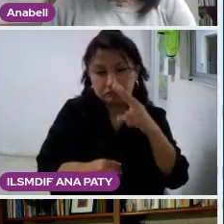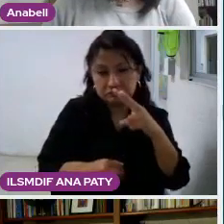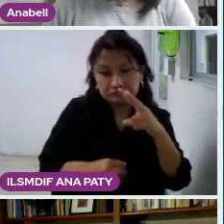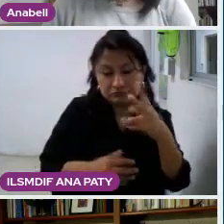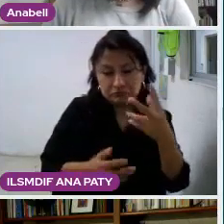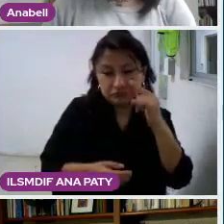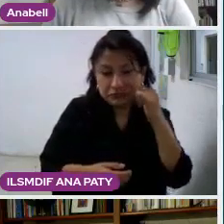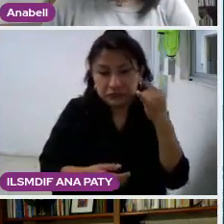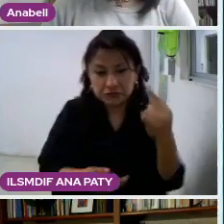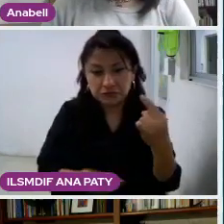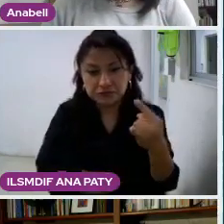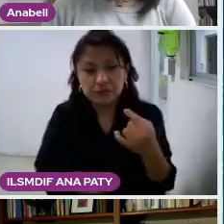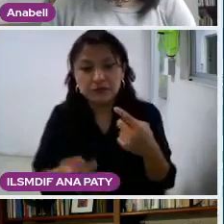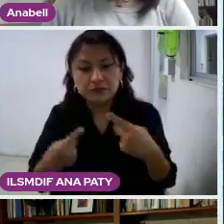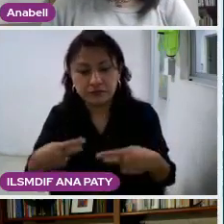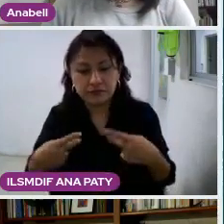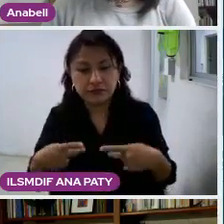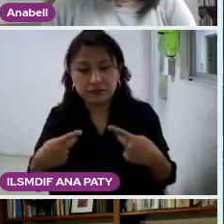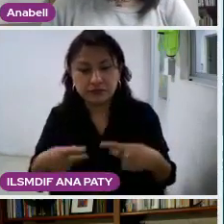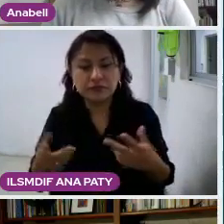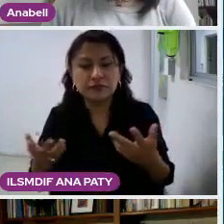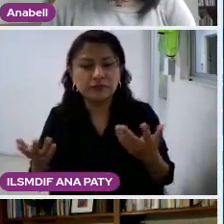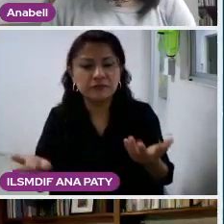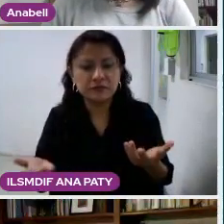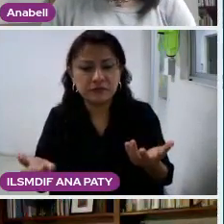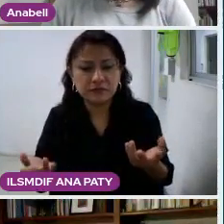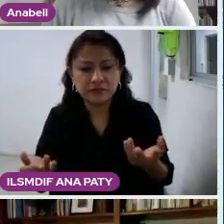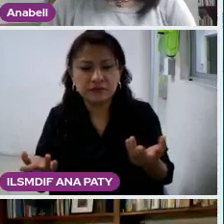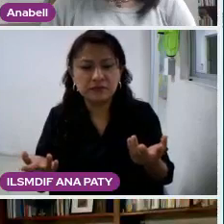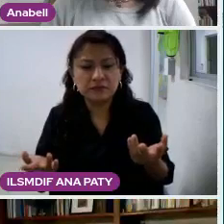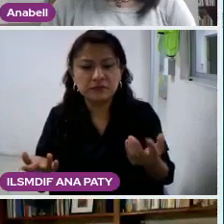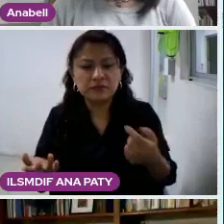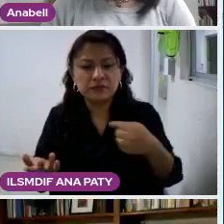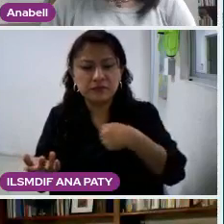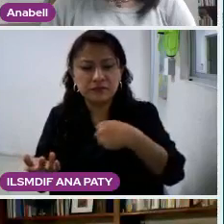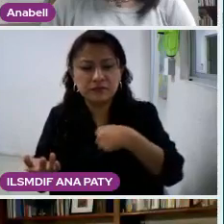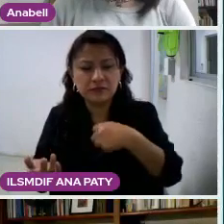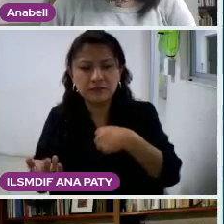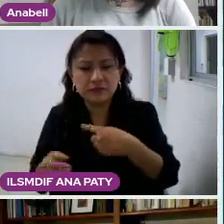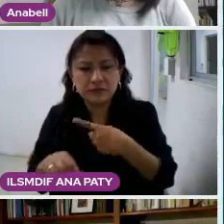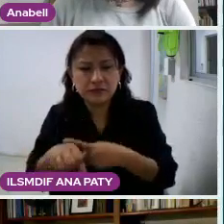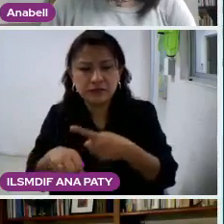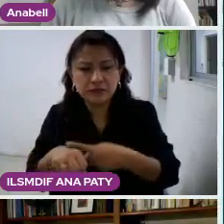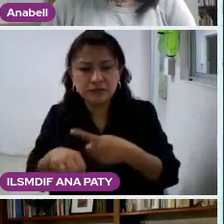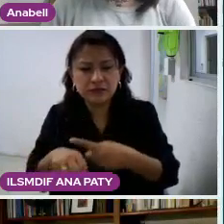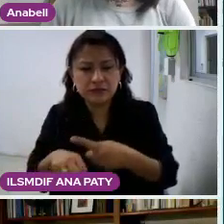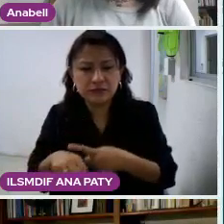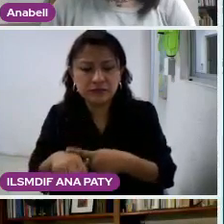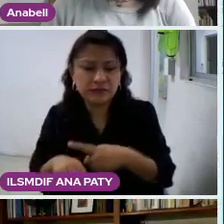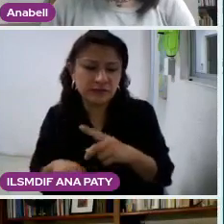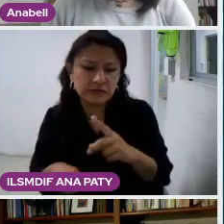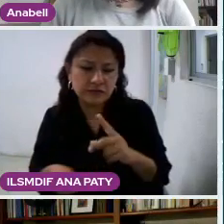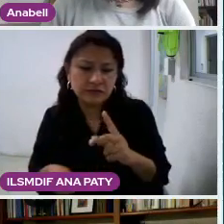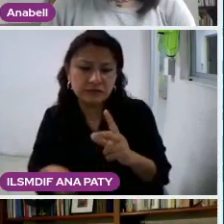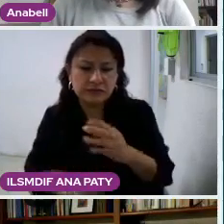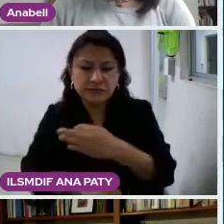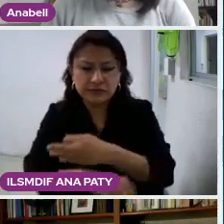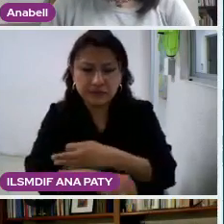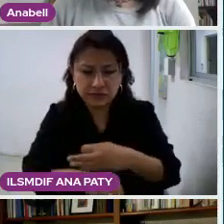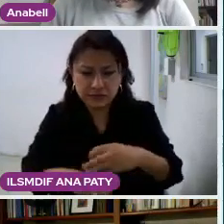el tipo con atracones o purgas, habla de que durante los 3 últimos meses el individuo ha tenido episodios recurrentes